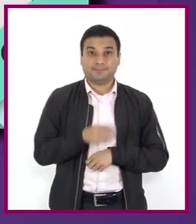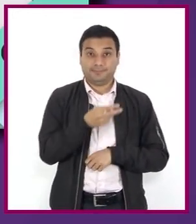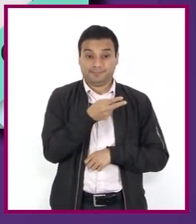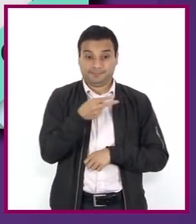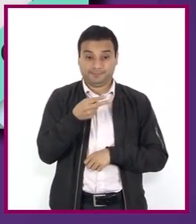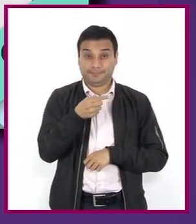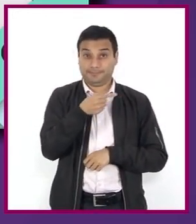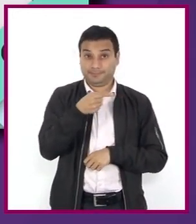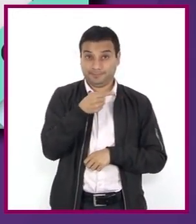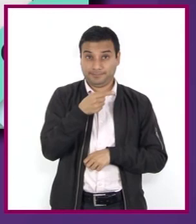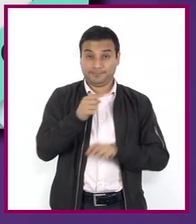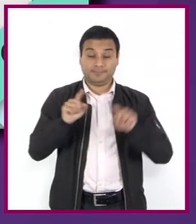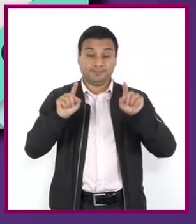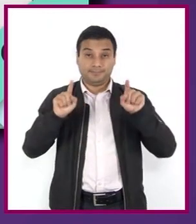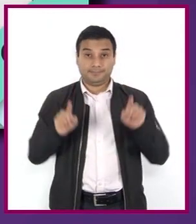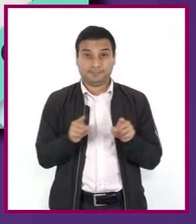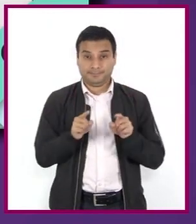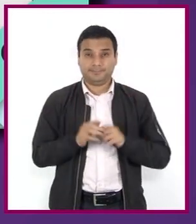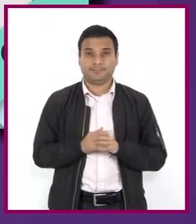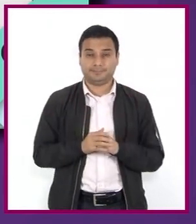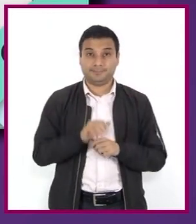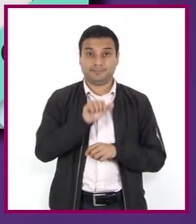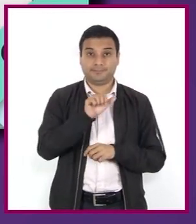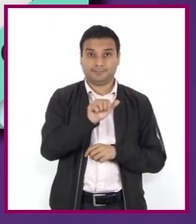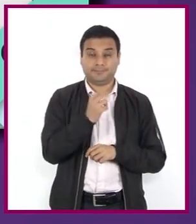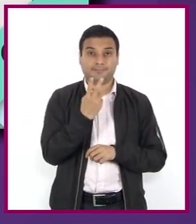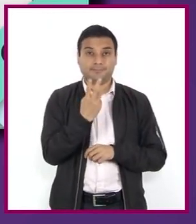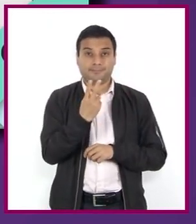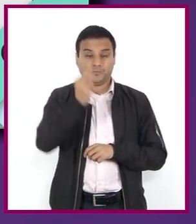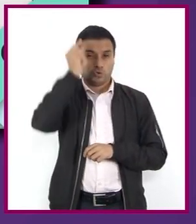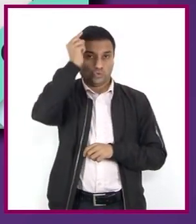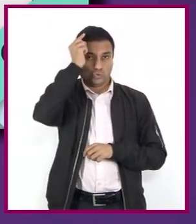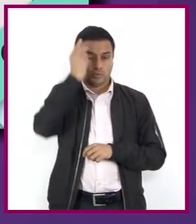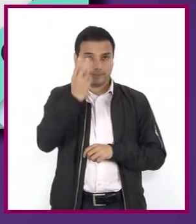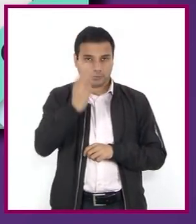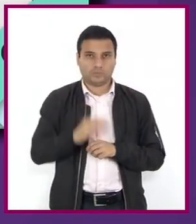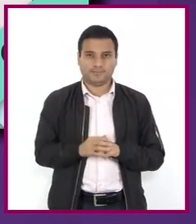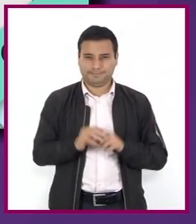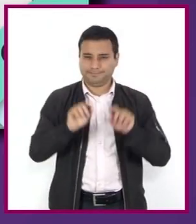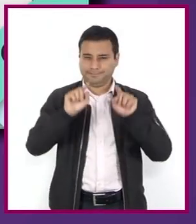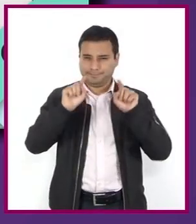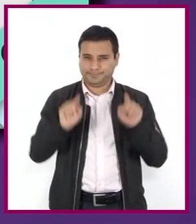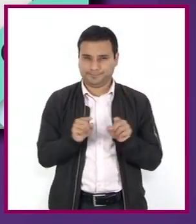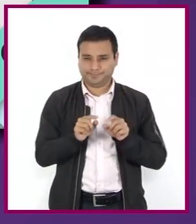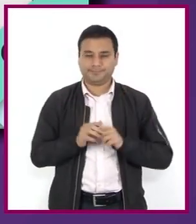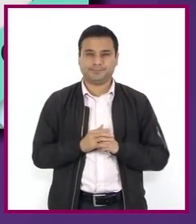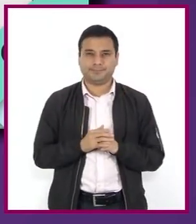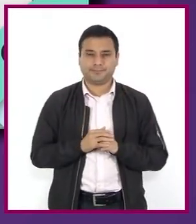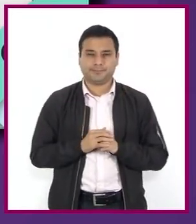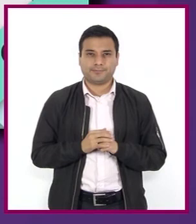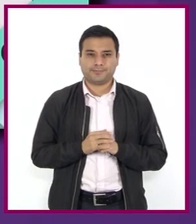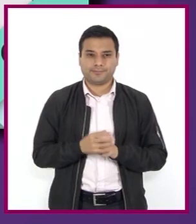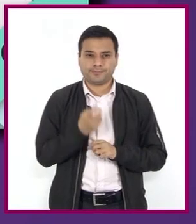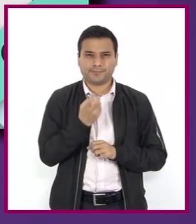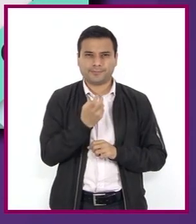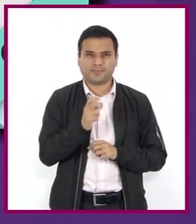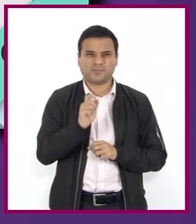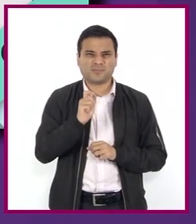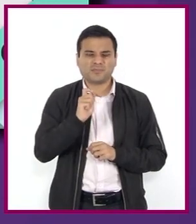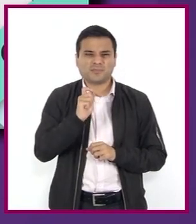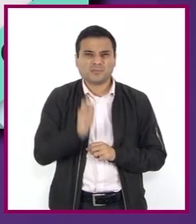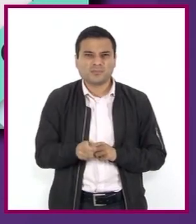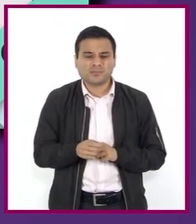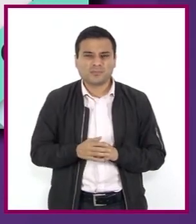negativo, paréntesis, a2 al cuadrado y cerramos paréntesis. Con esto, indicamos que